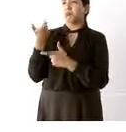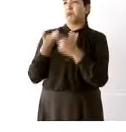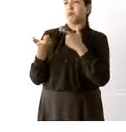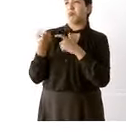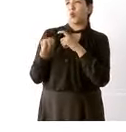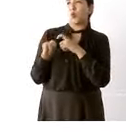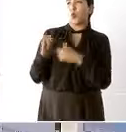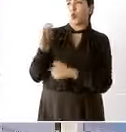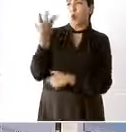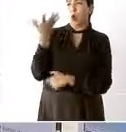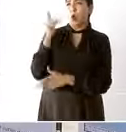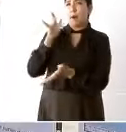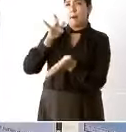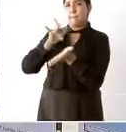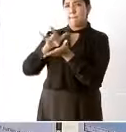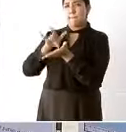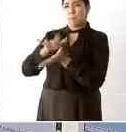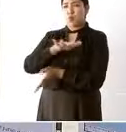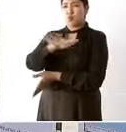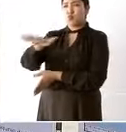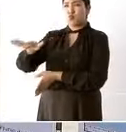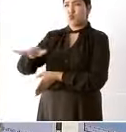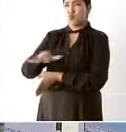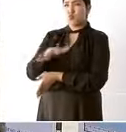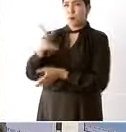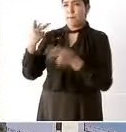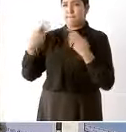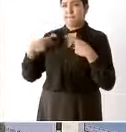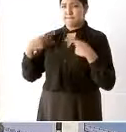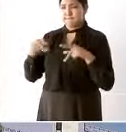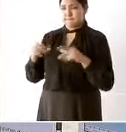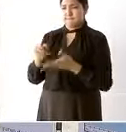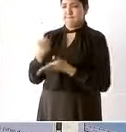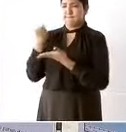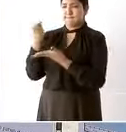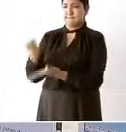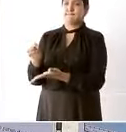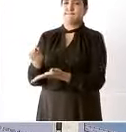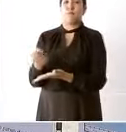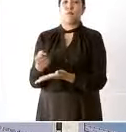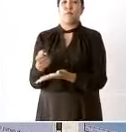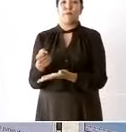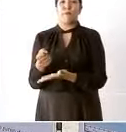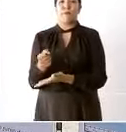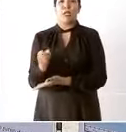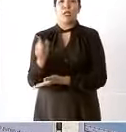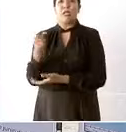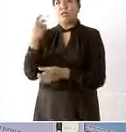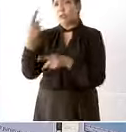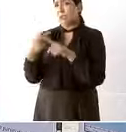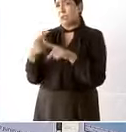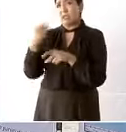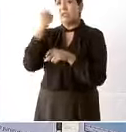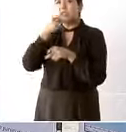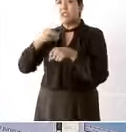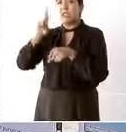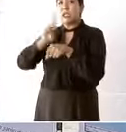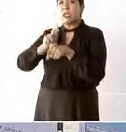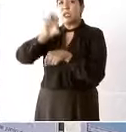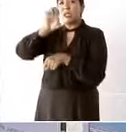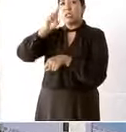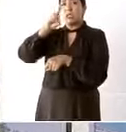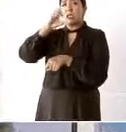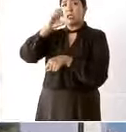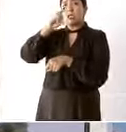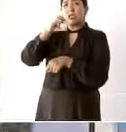cuestiones de apoyo social que va a ser a través de la Secretaría de la SEDATU, ¿no? Eso es todo lo que